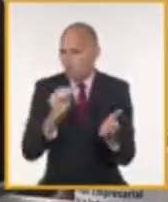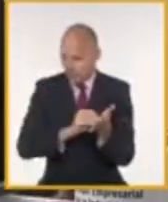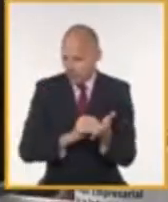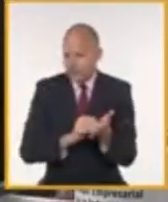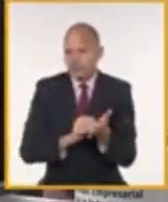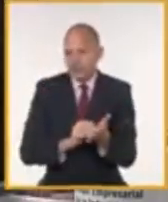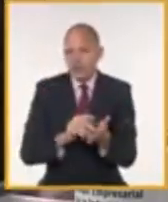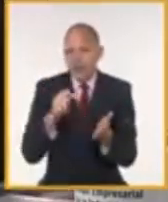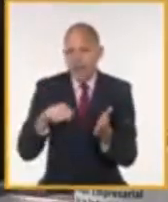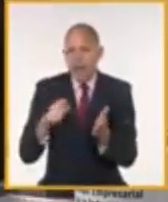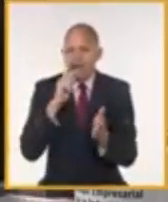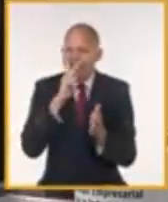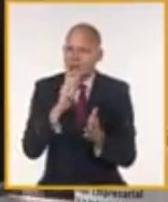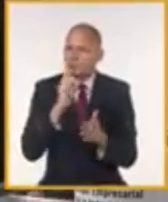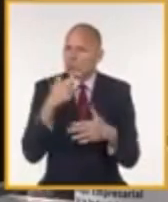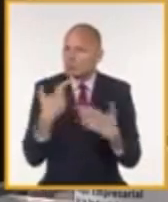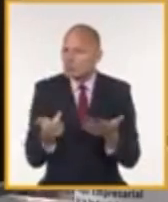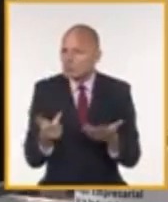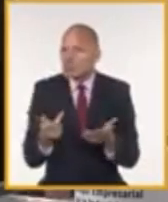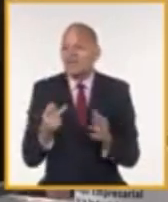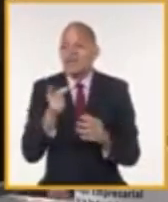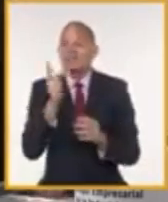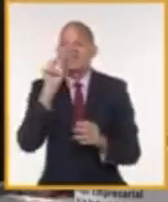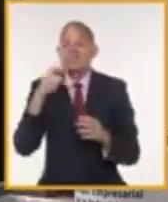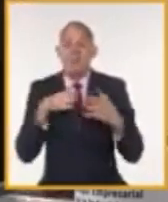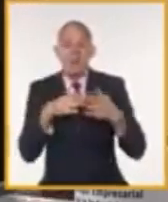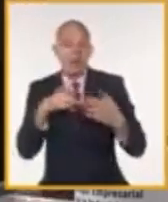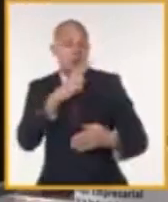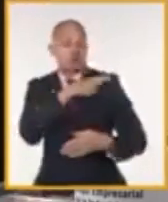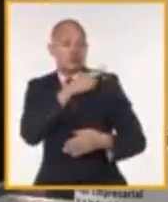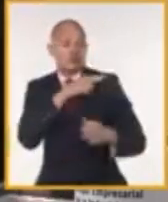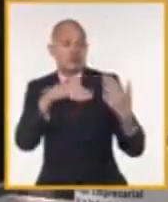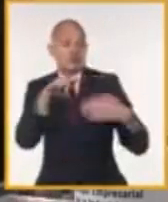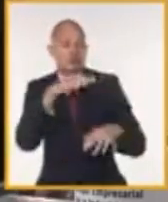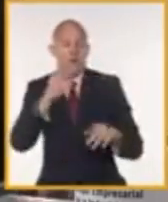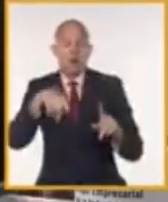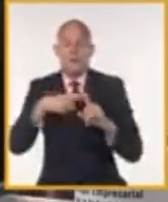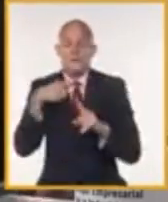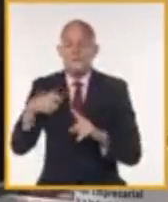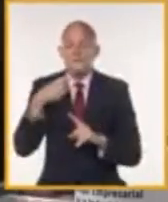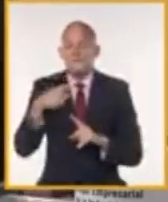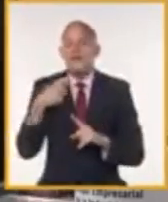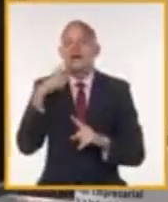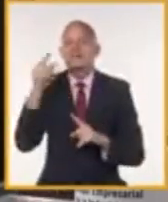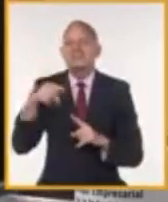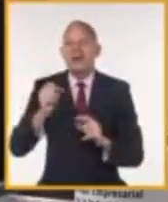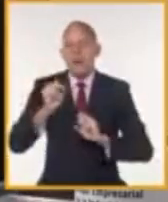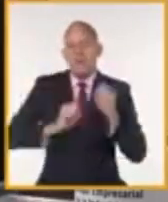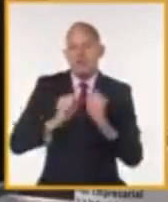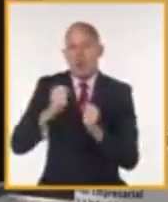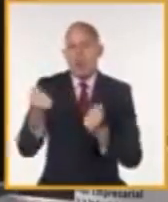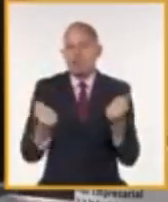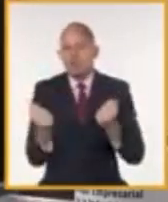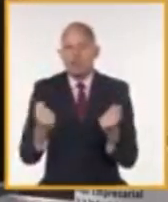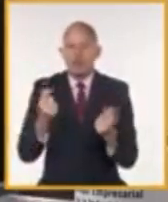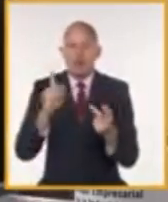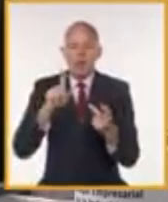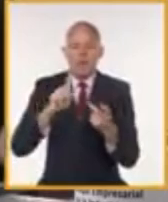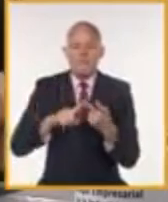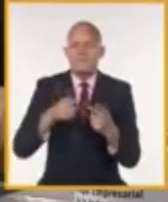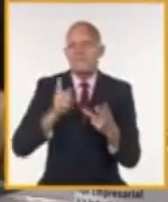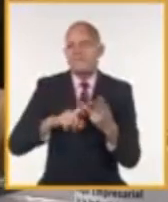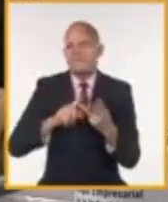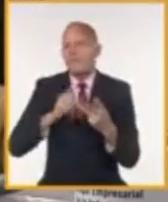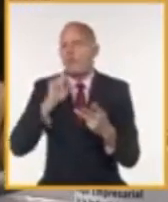las especialidades de patrón de segunda, motorista y biólogo marino, constituye la columna vertebral de nuestra actividad